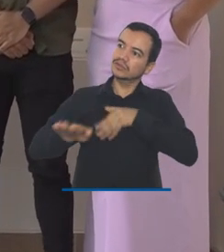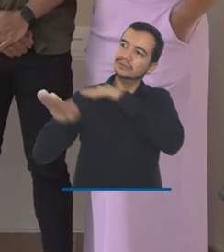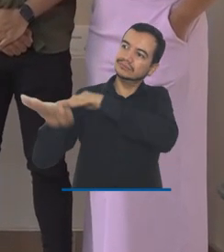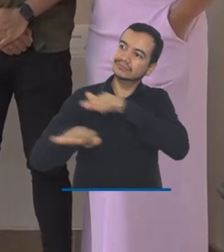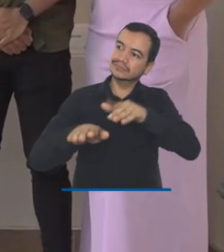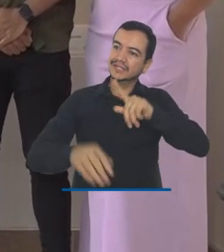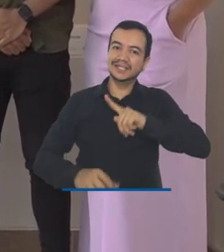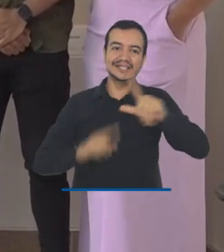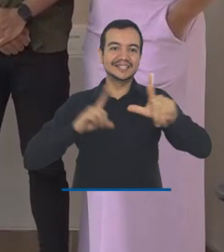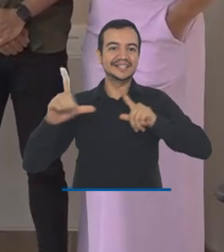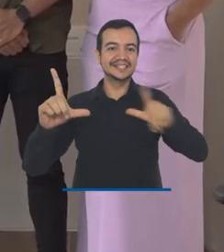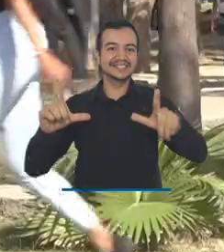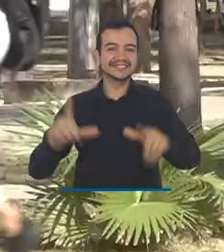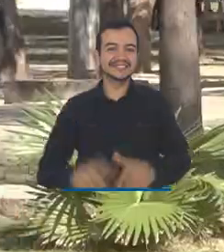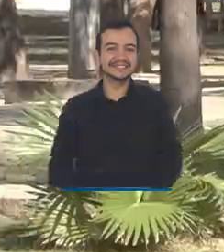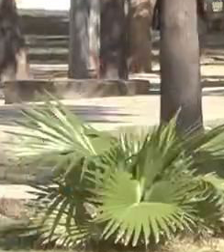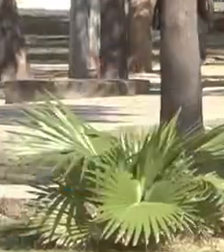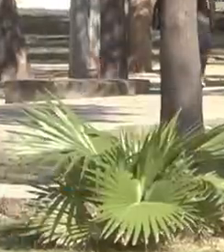de liderazgos.